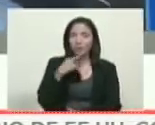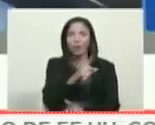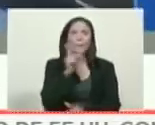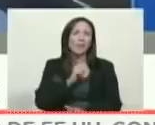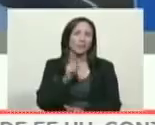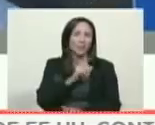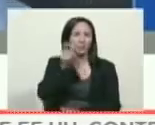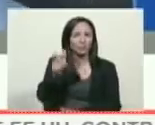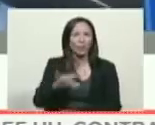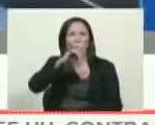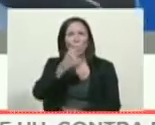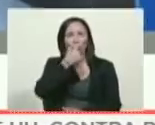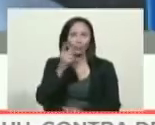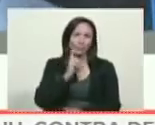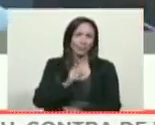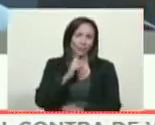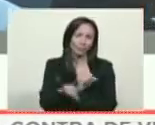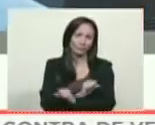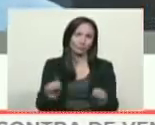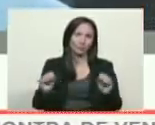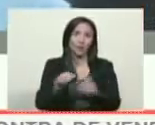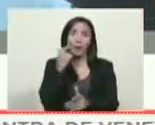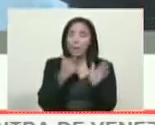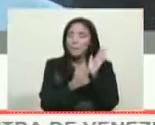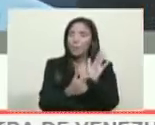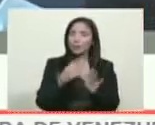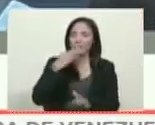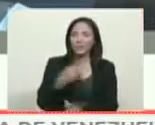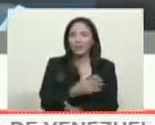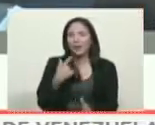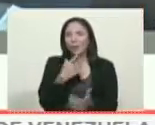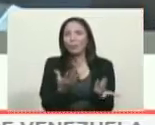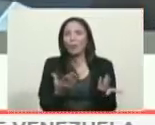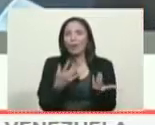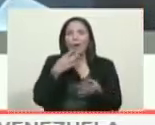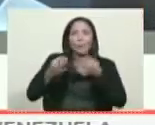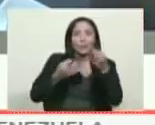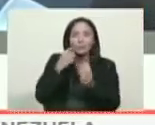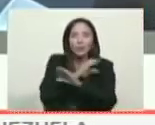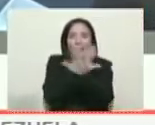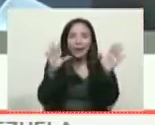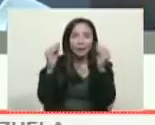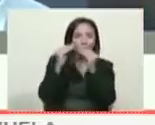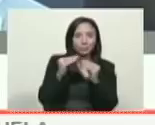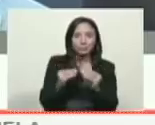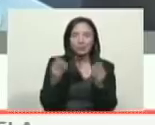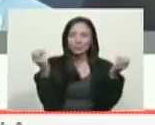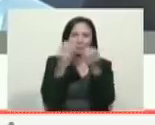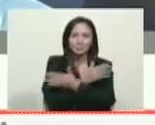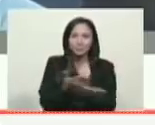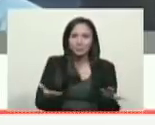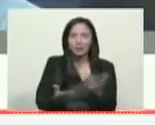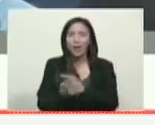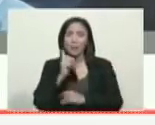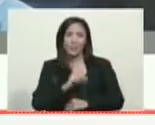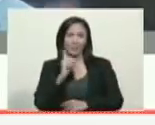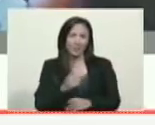ustedes. Aquí queda demostrado que no tienen palabra, que no pueden sostener ni siquiera una